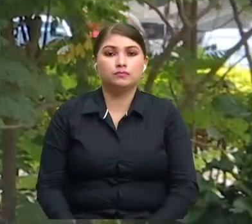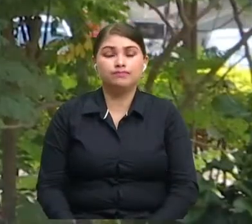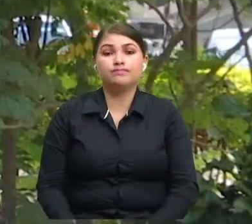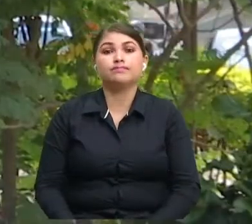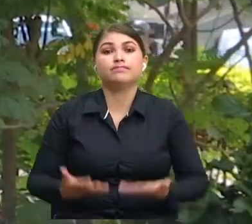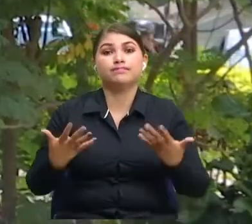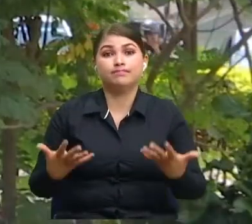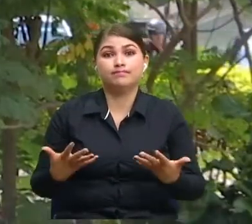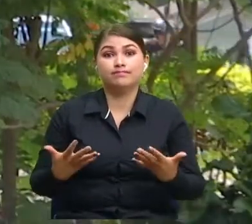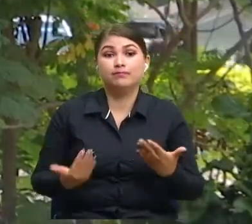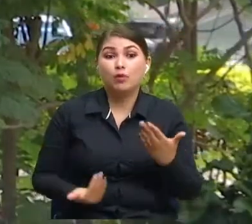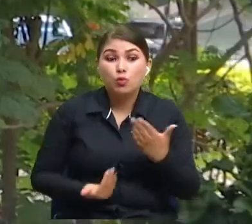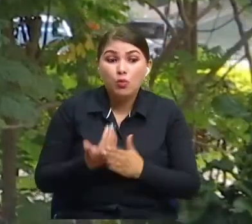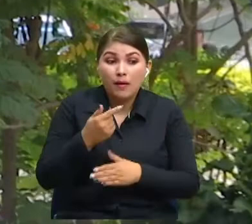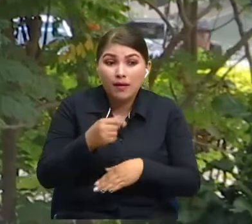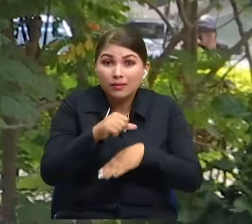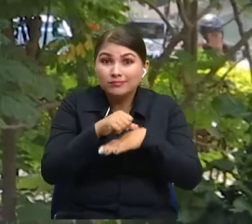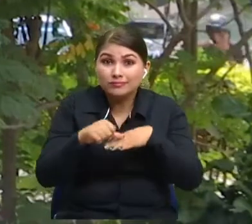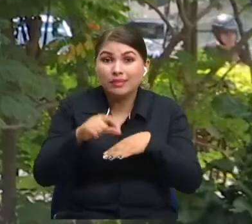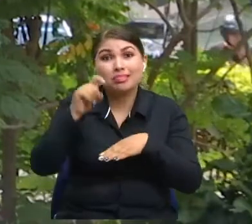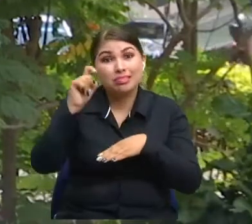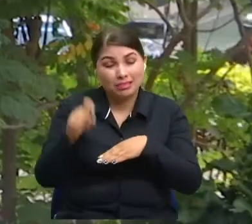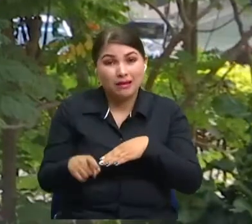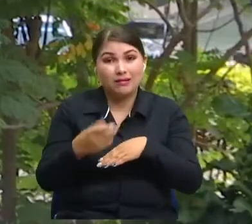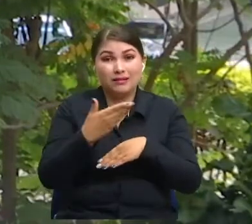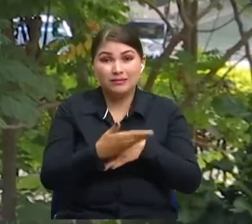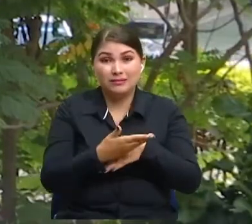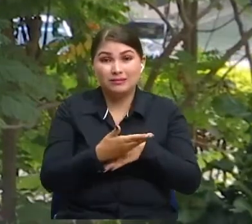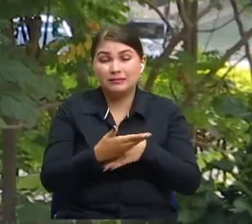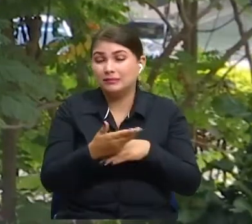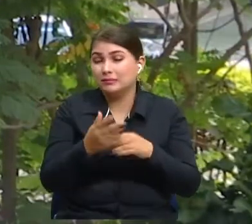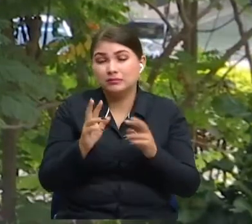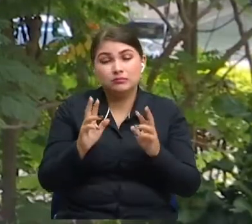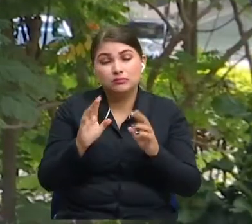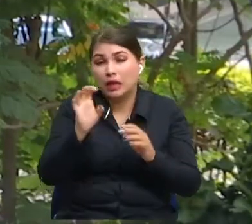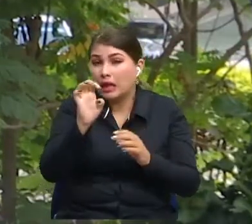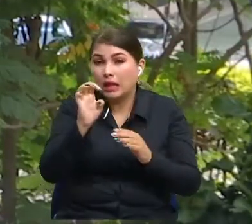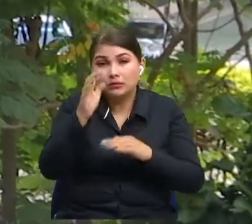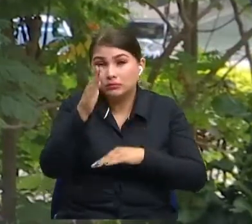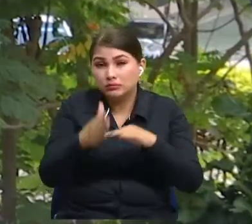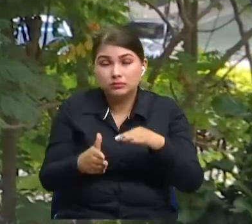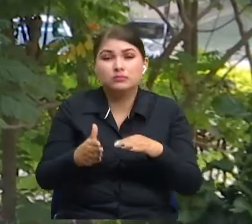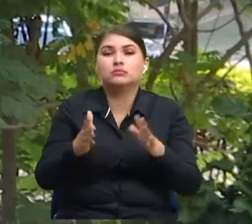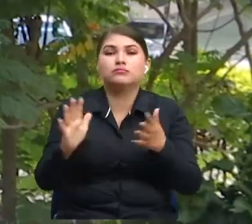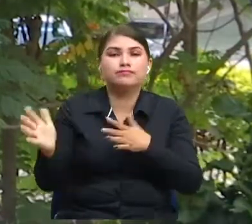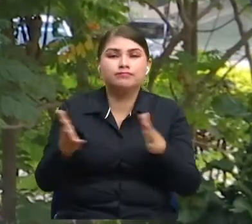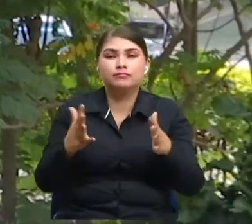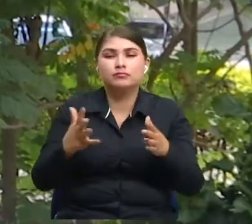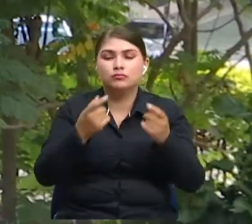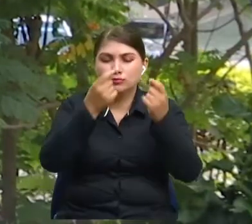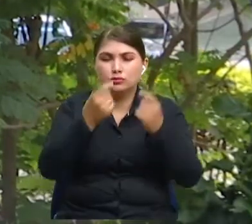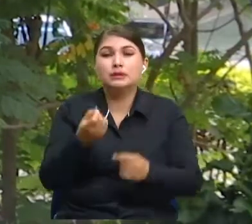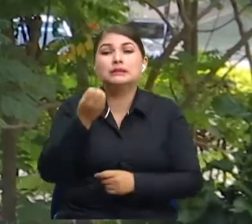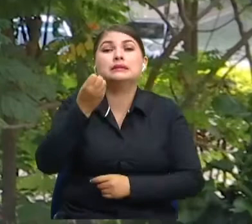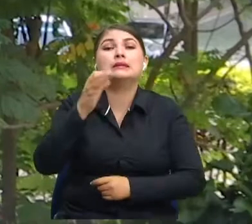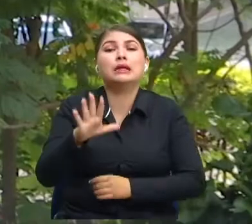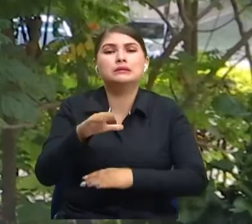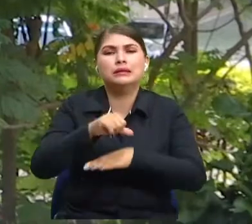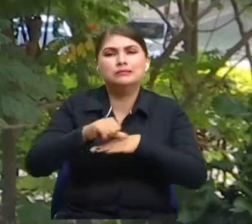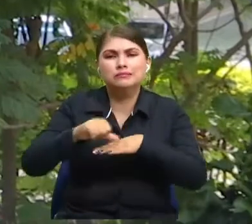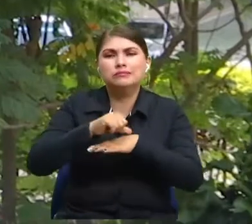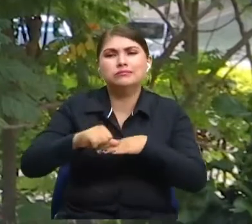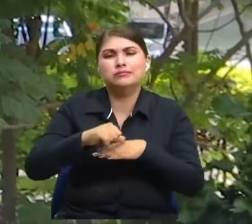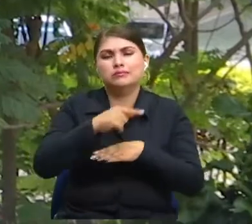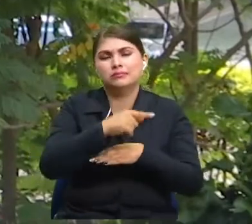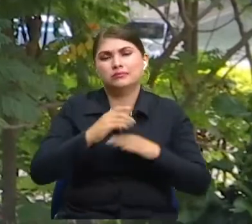Pues con esta nueva cirugía que le debe ser practicada a más tardar en enero, ya serían alrededor de 15 en total las cirugías